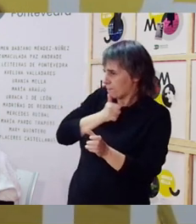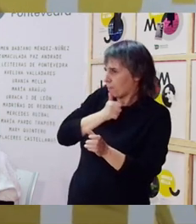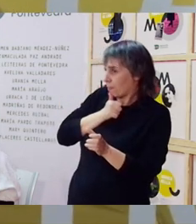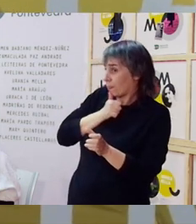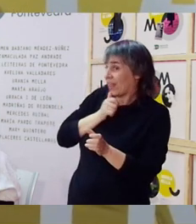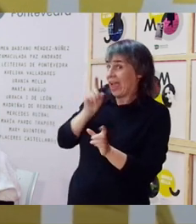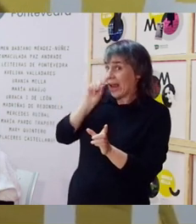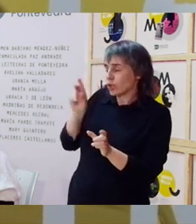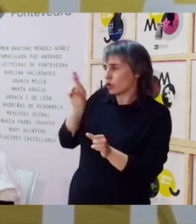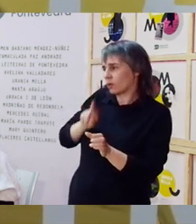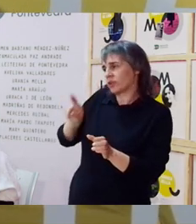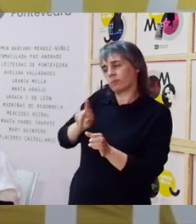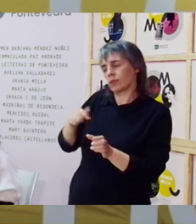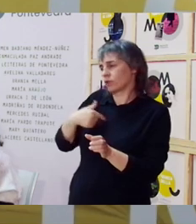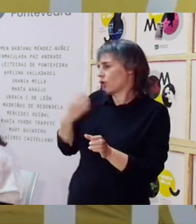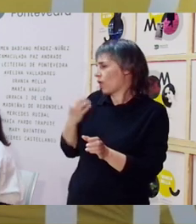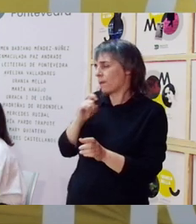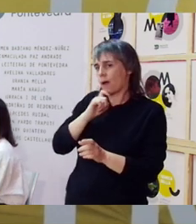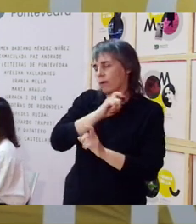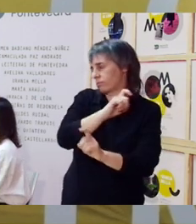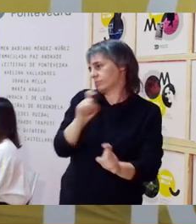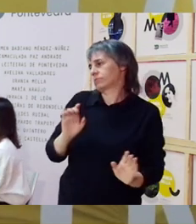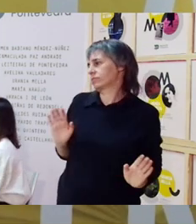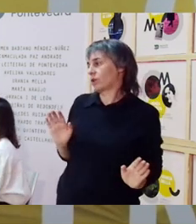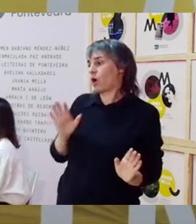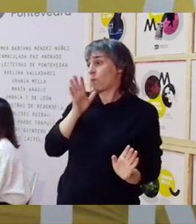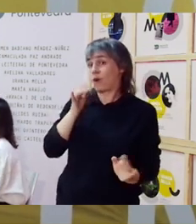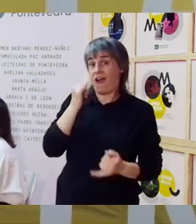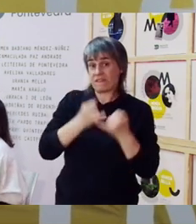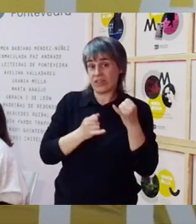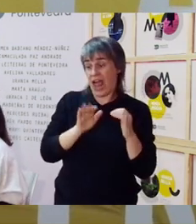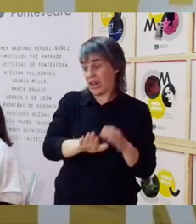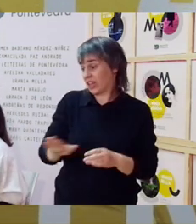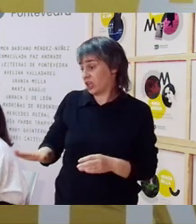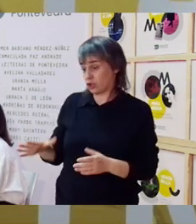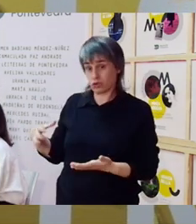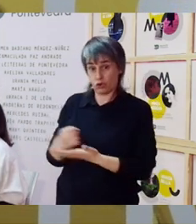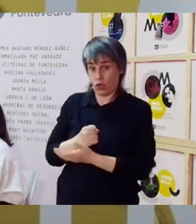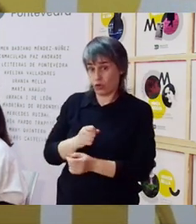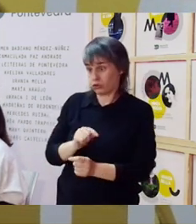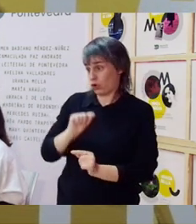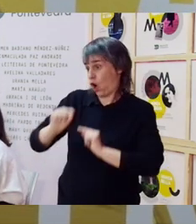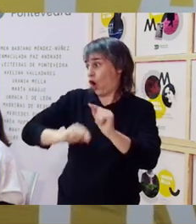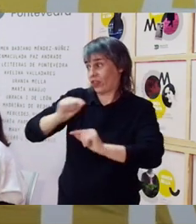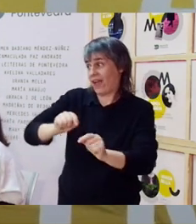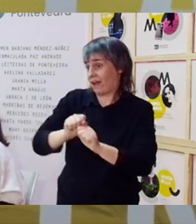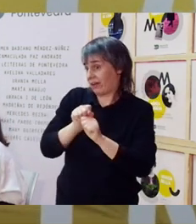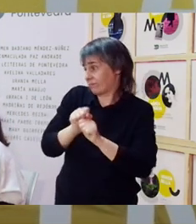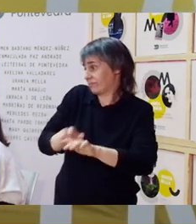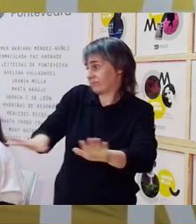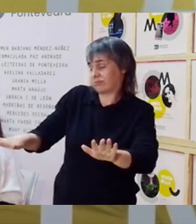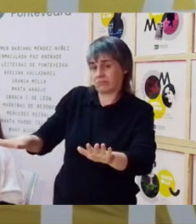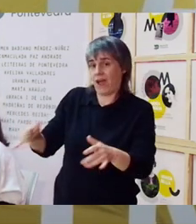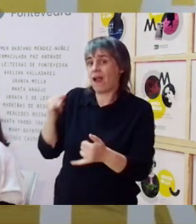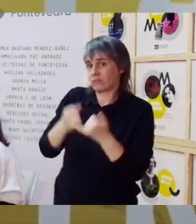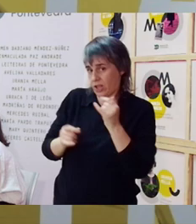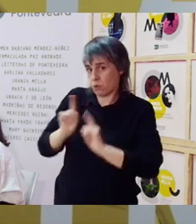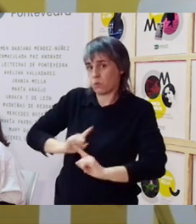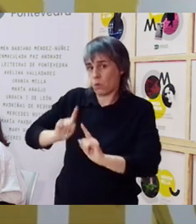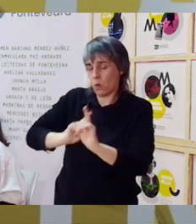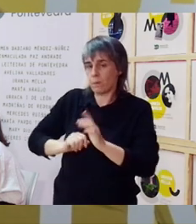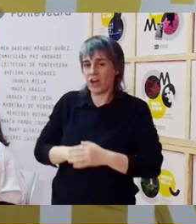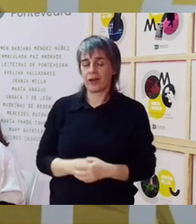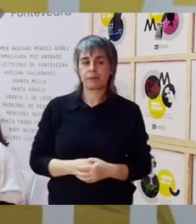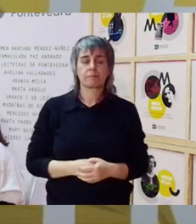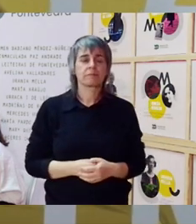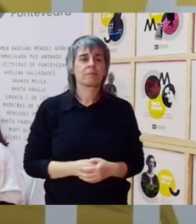que dar parte, porque mesmo os outros nenos van ir contando isto ás súas casas e vai ter un problema. Entonces, bueno,